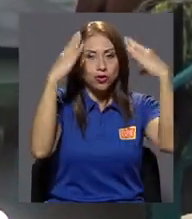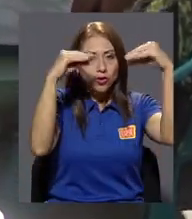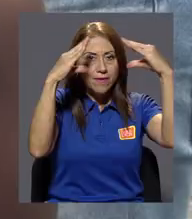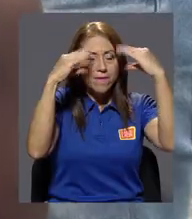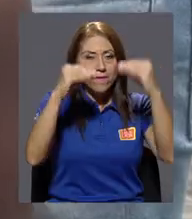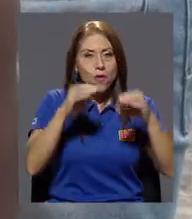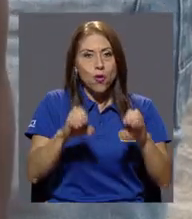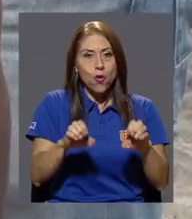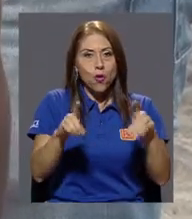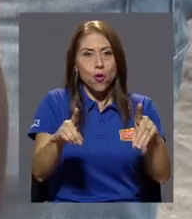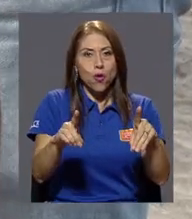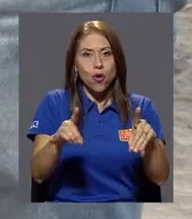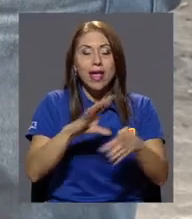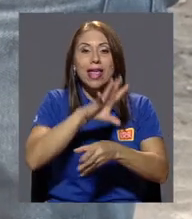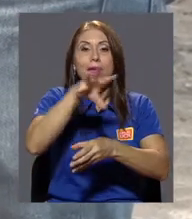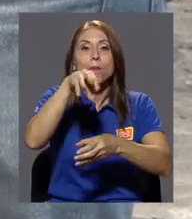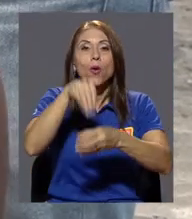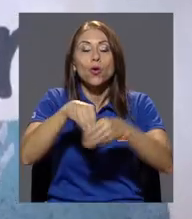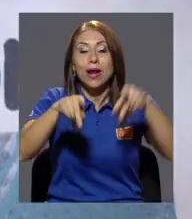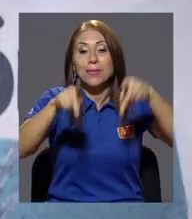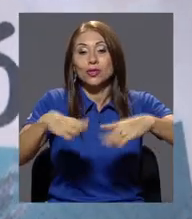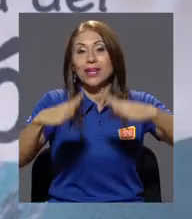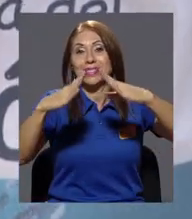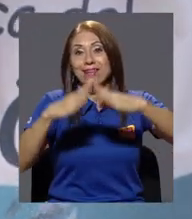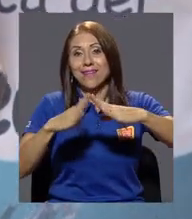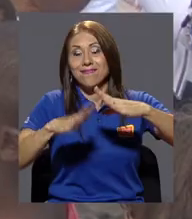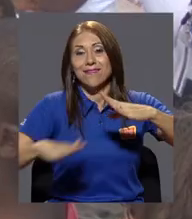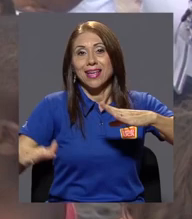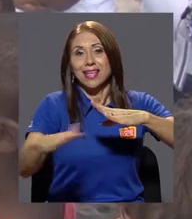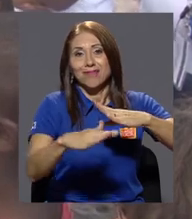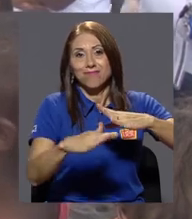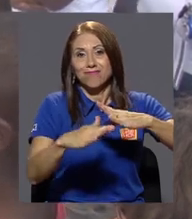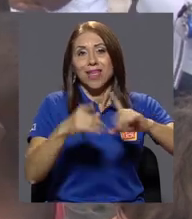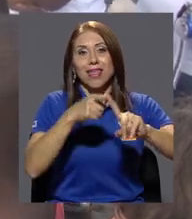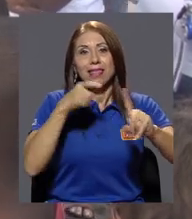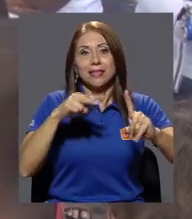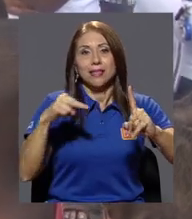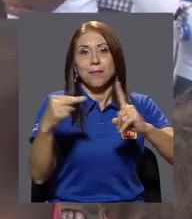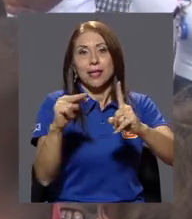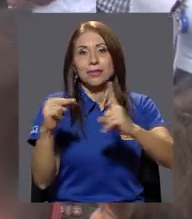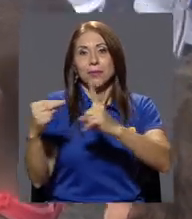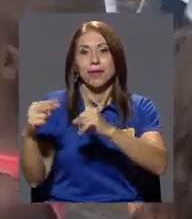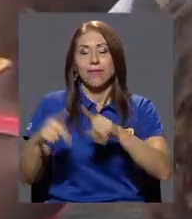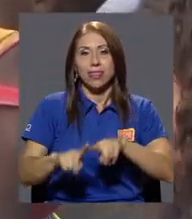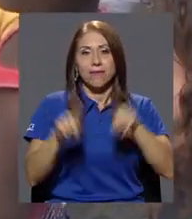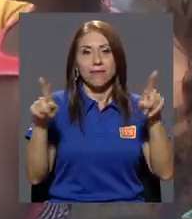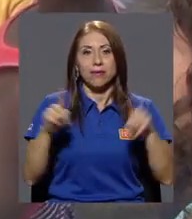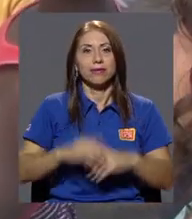información y educación que involucren a los habitantes de las comunidades desde diferentes perspectivas.